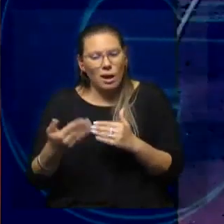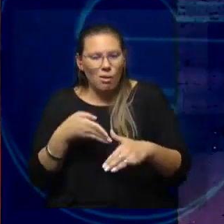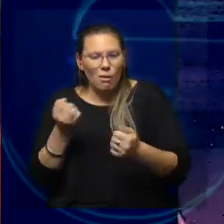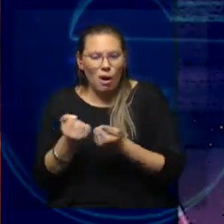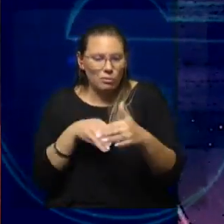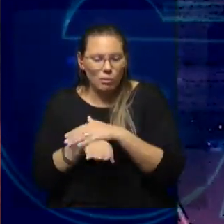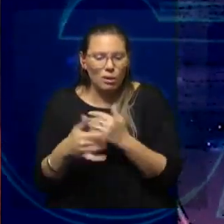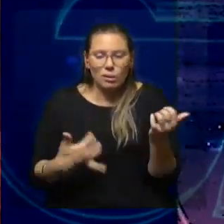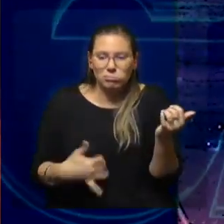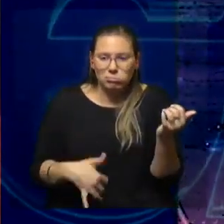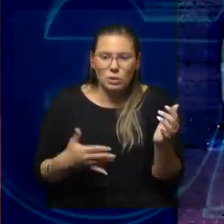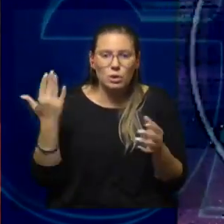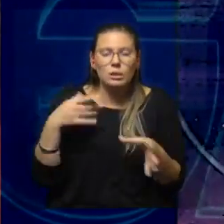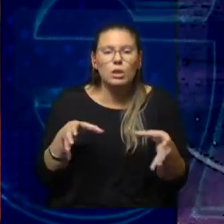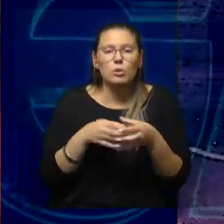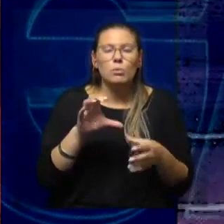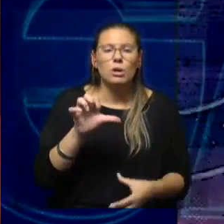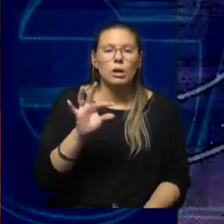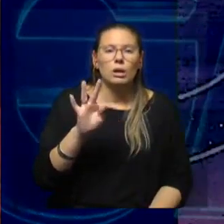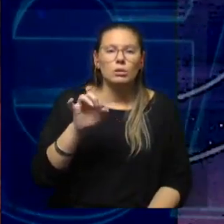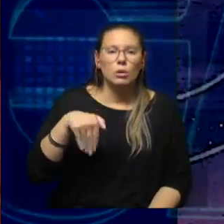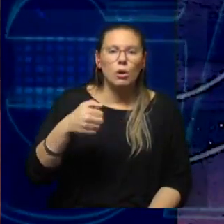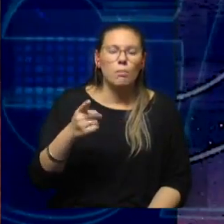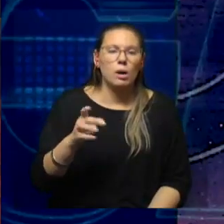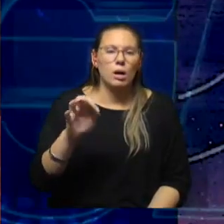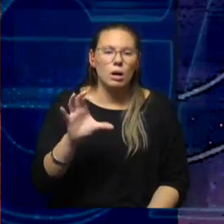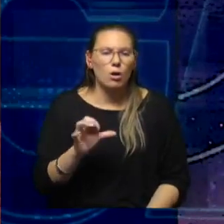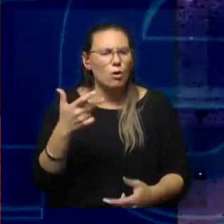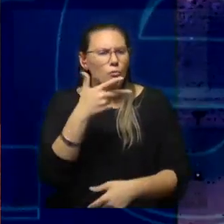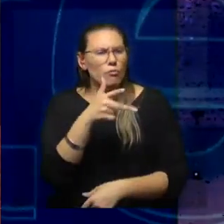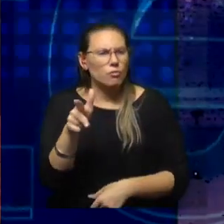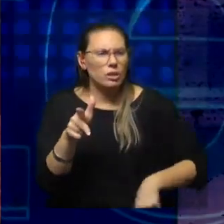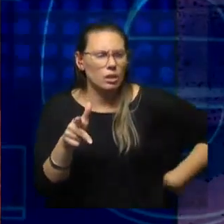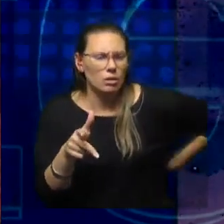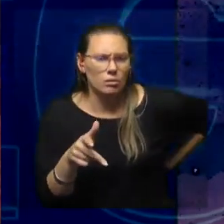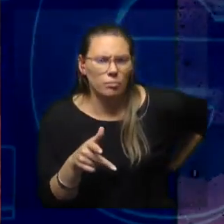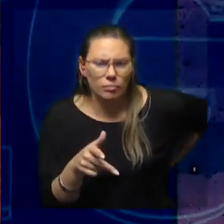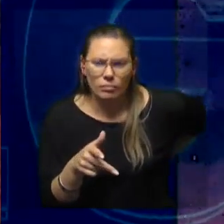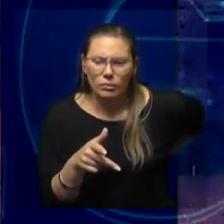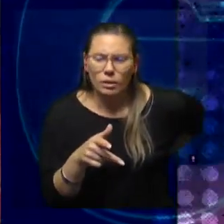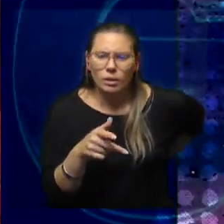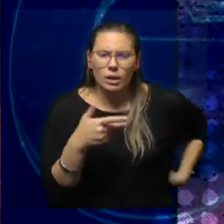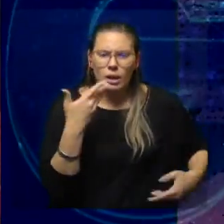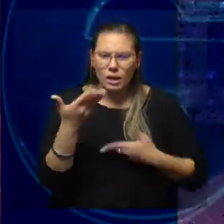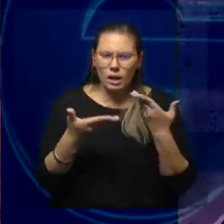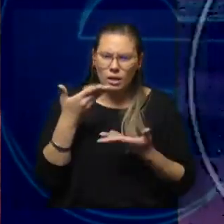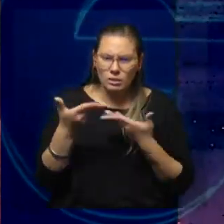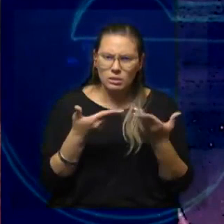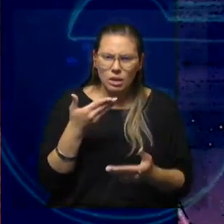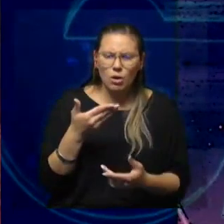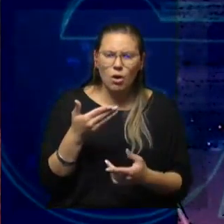cuando yo estaba tocando con los Estómagos, estábamos haciendo un video del tema Fuera de Control,